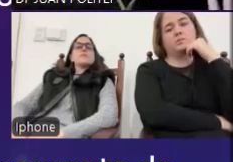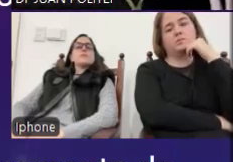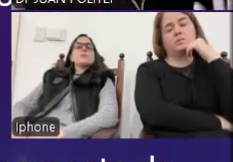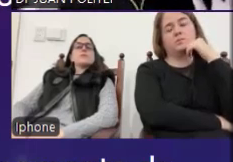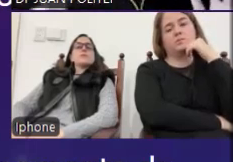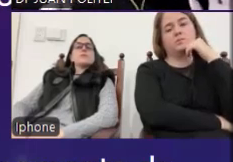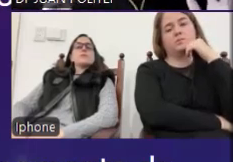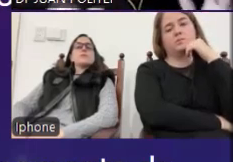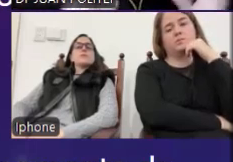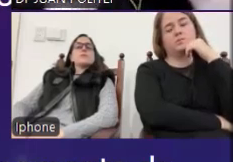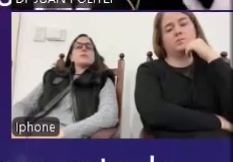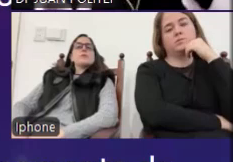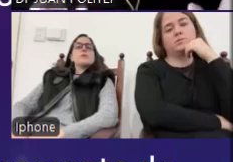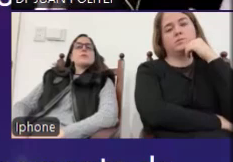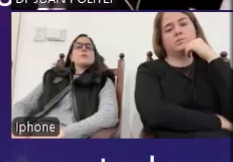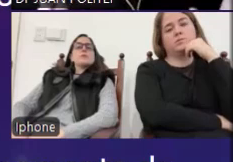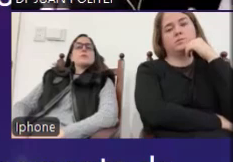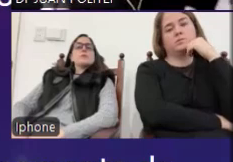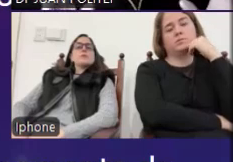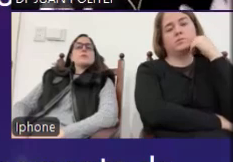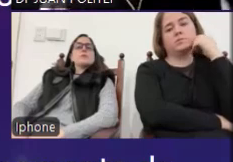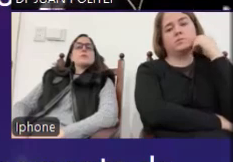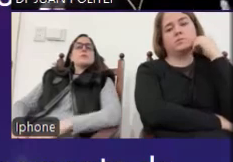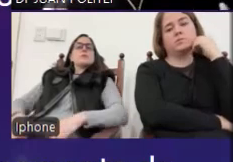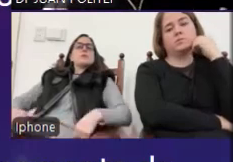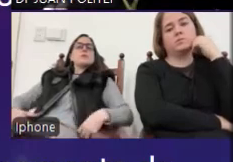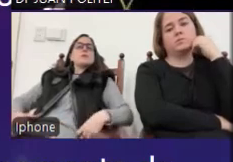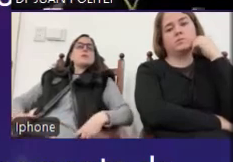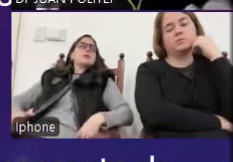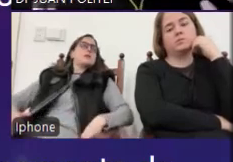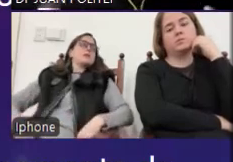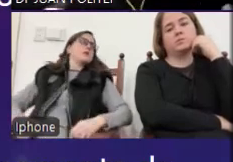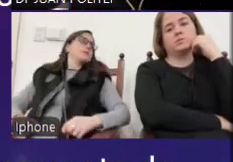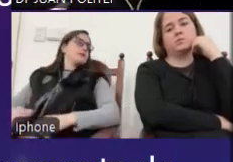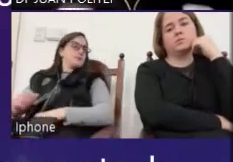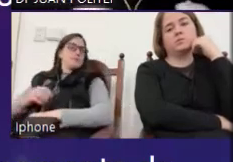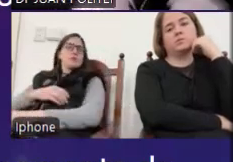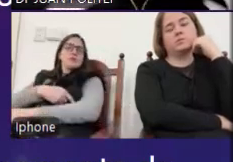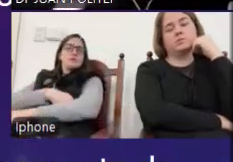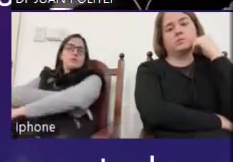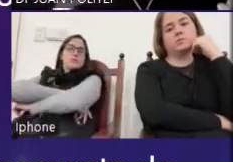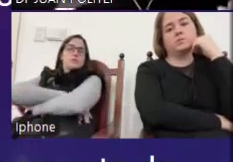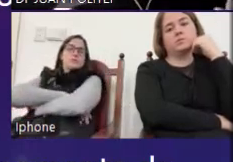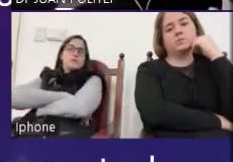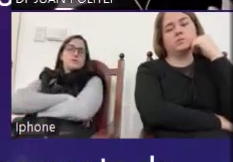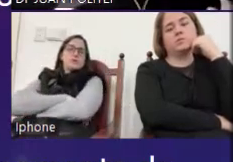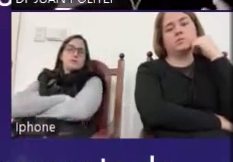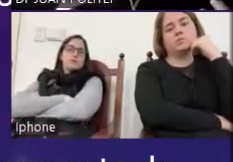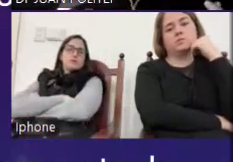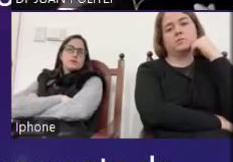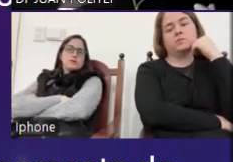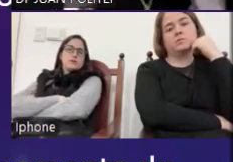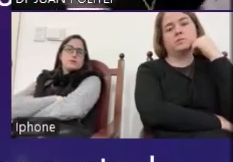Esas son las novedades para este protocolo nuevo que creo es bastante